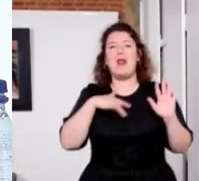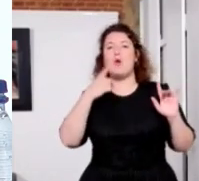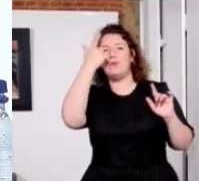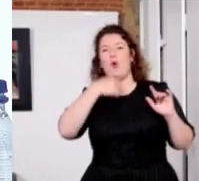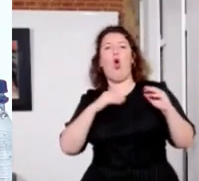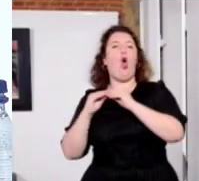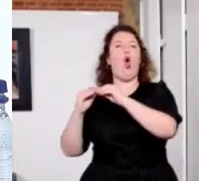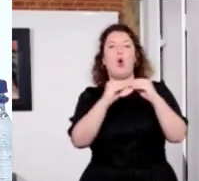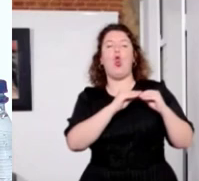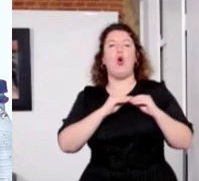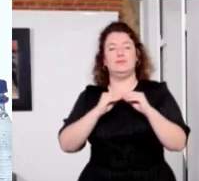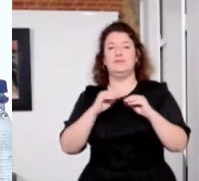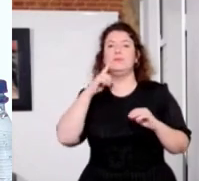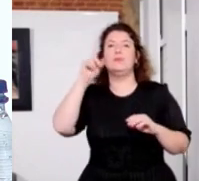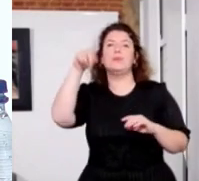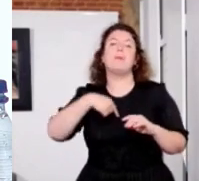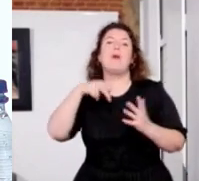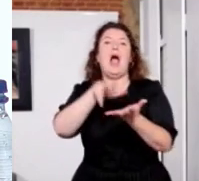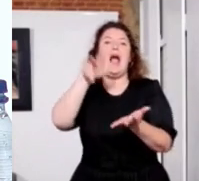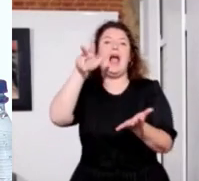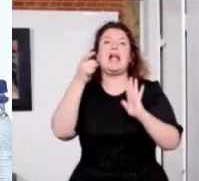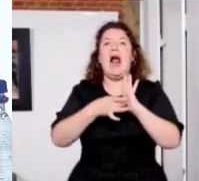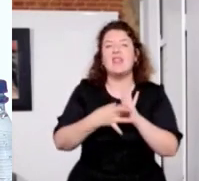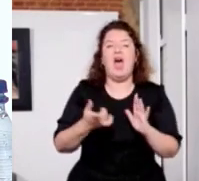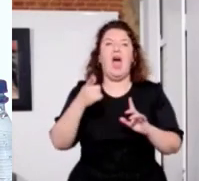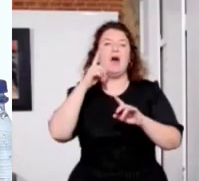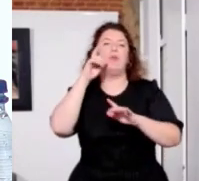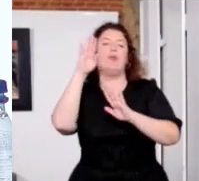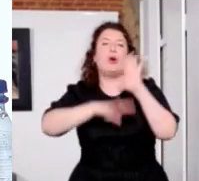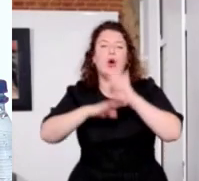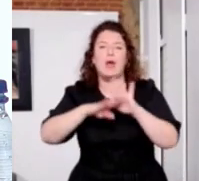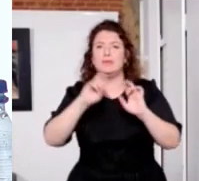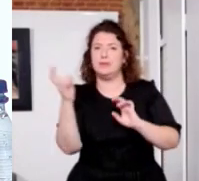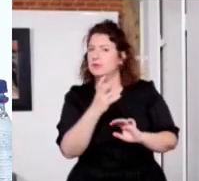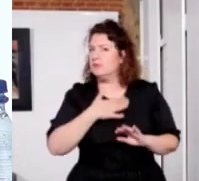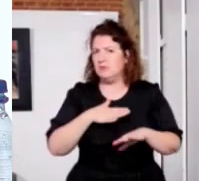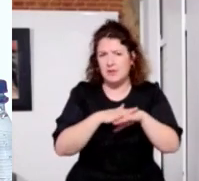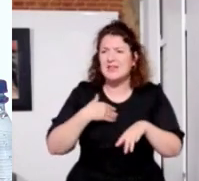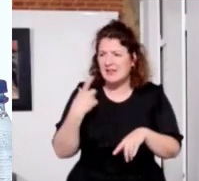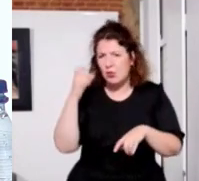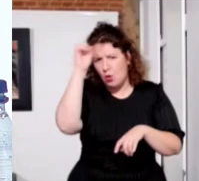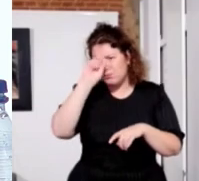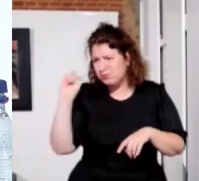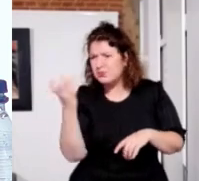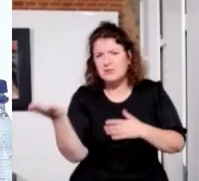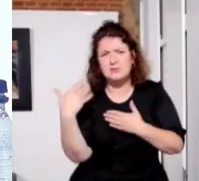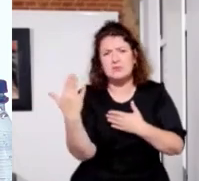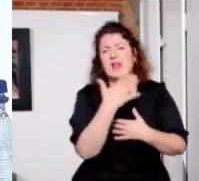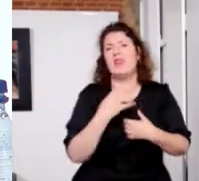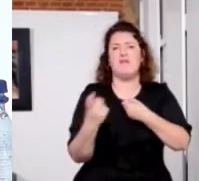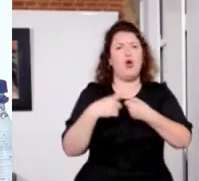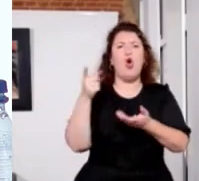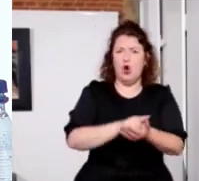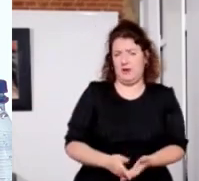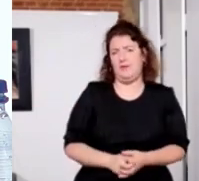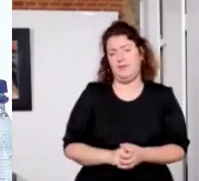¿no? Programas de calidad, casi. Bueno, pues rescatar esa pluralidad yo creo que también sería algo deseable, ¿no?